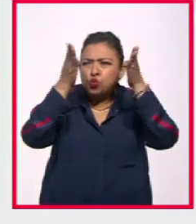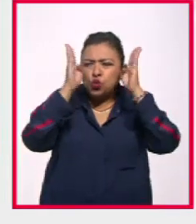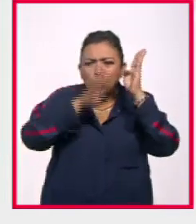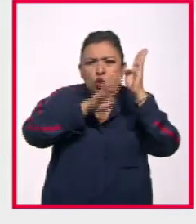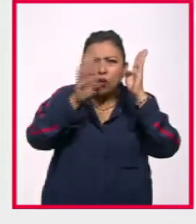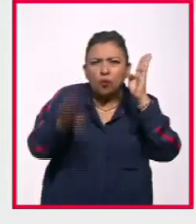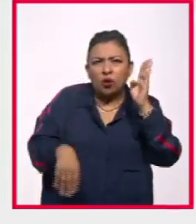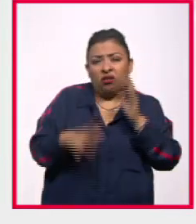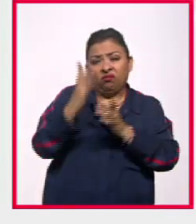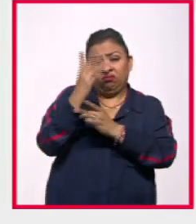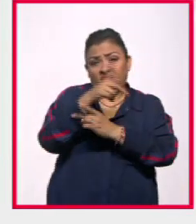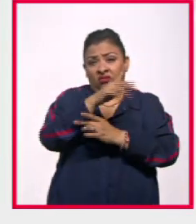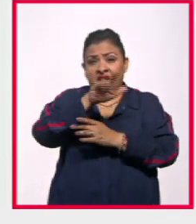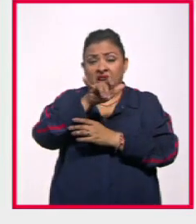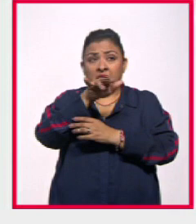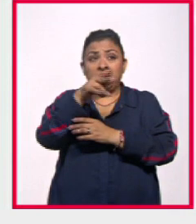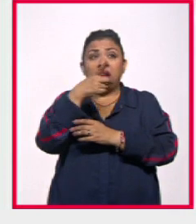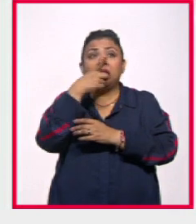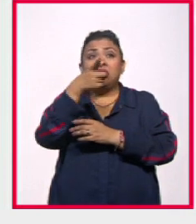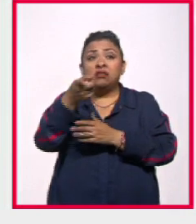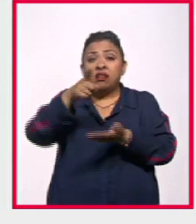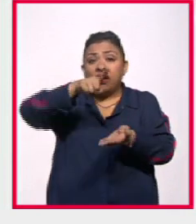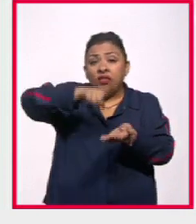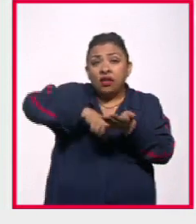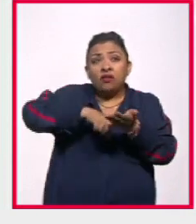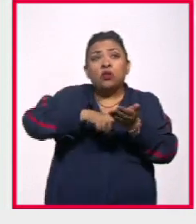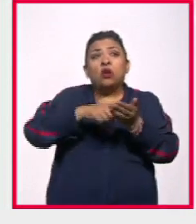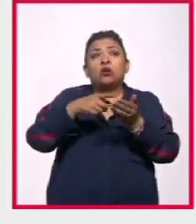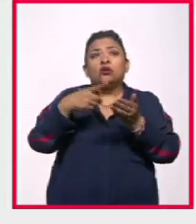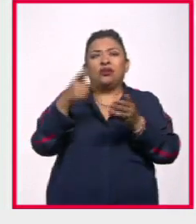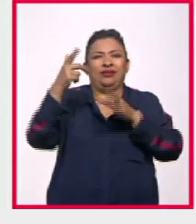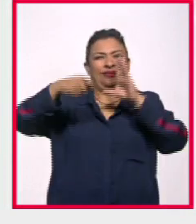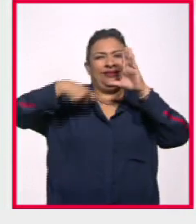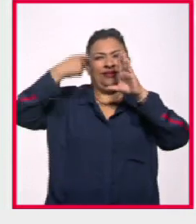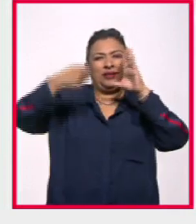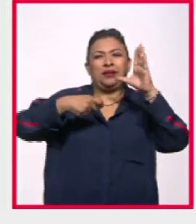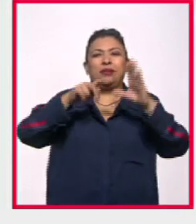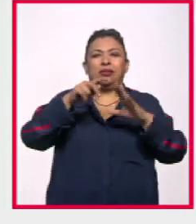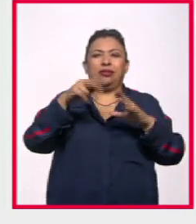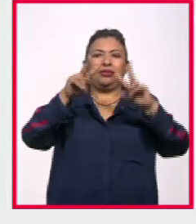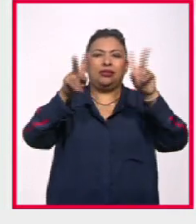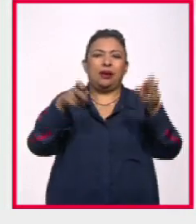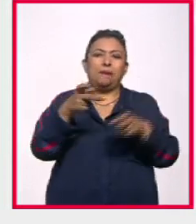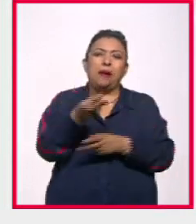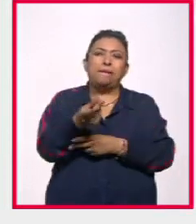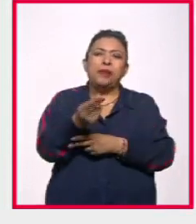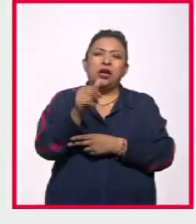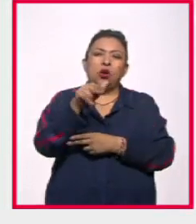a decir de Javier Espada, Buñuel habrá de integrar en su clásico filme El perro andaluz.